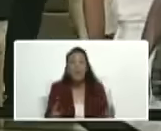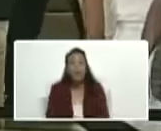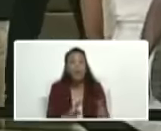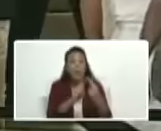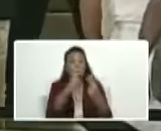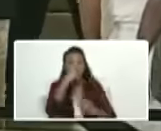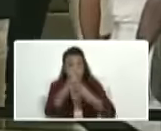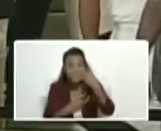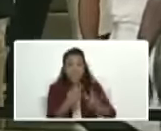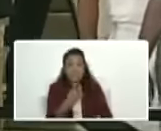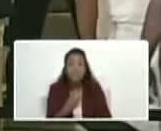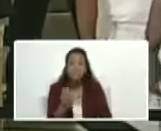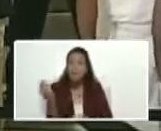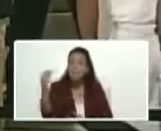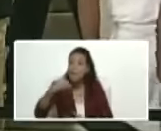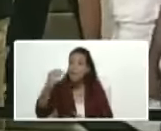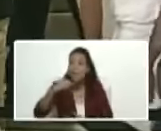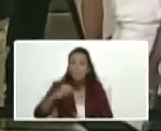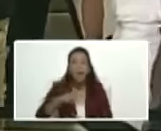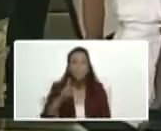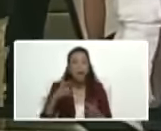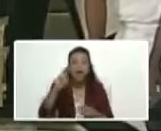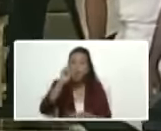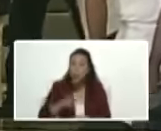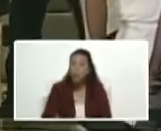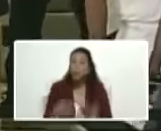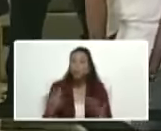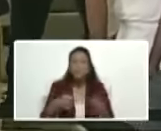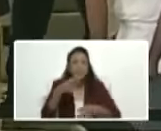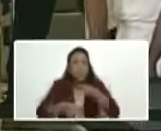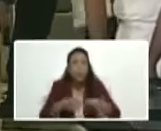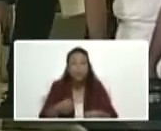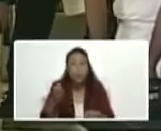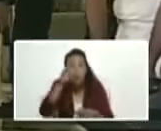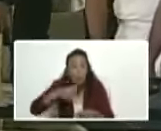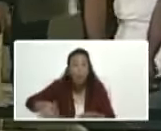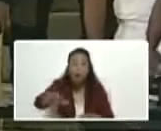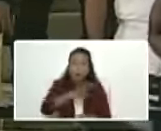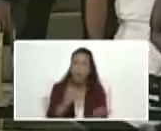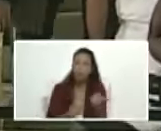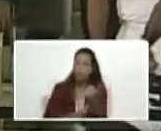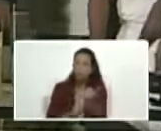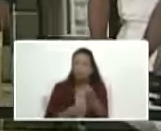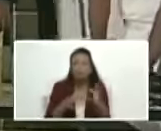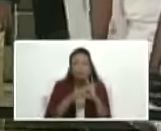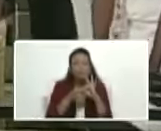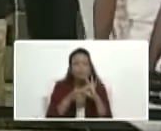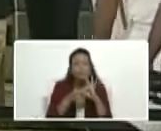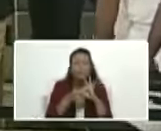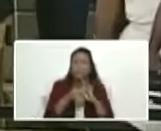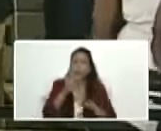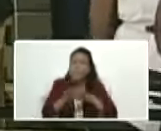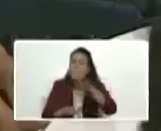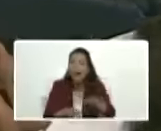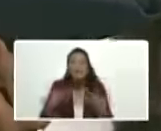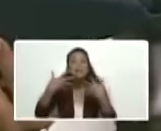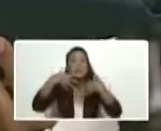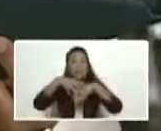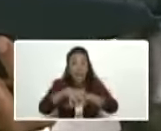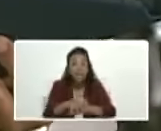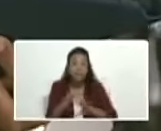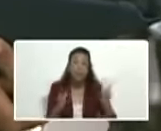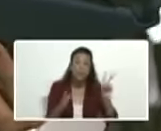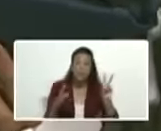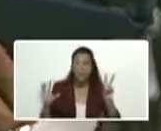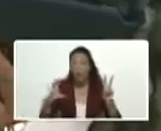encuentros que deben hacerse de manera seguida, dos pueblos que somos uno, hermanos, profundizar los pasos de la integración y más